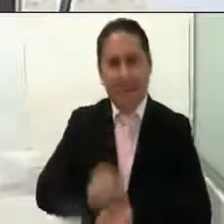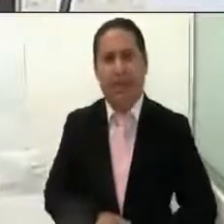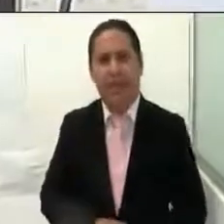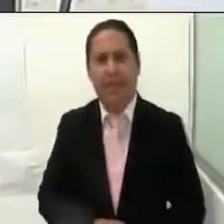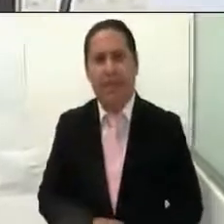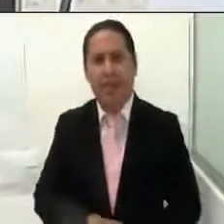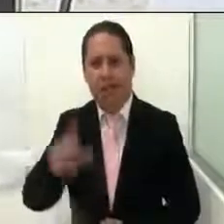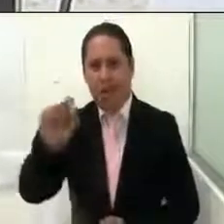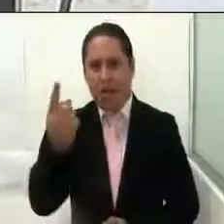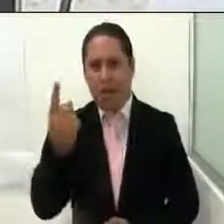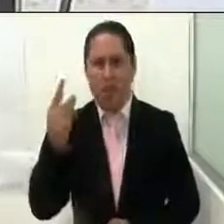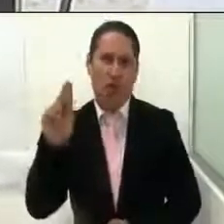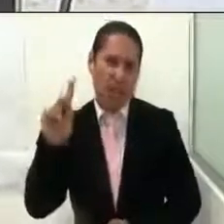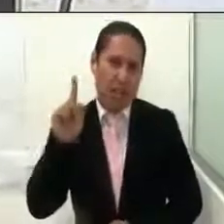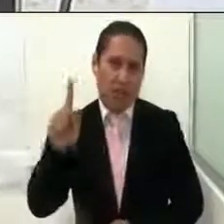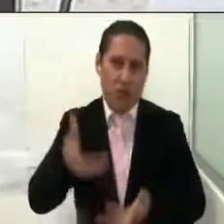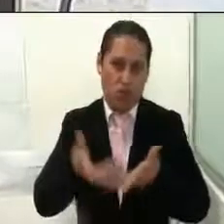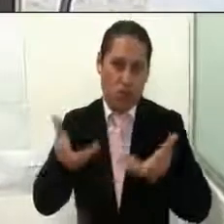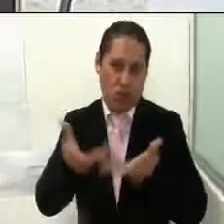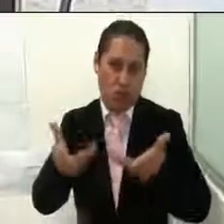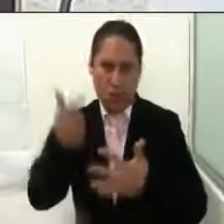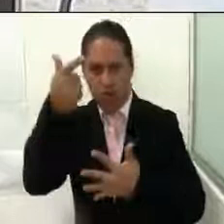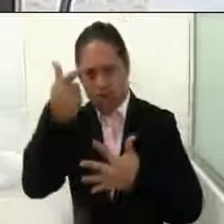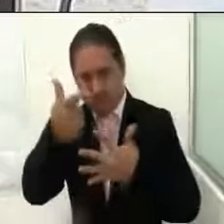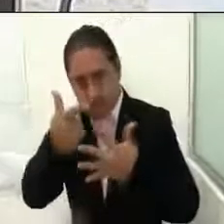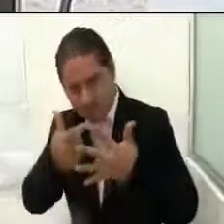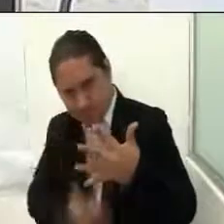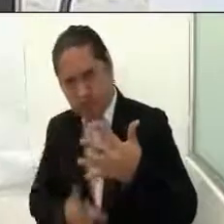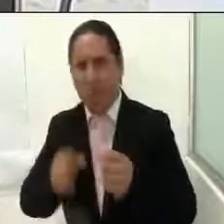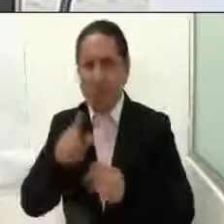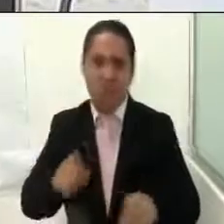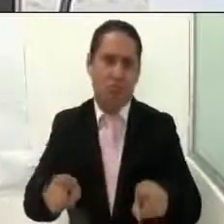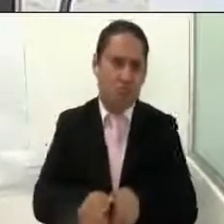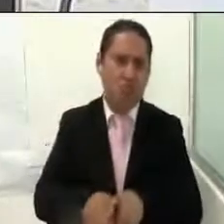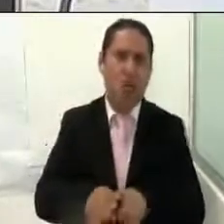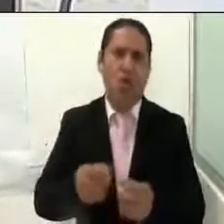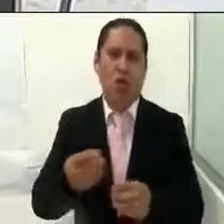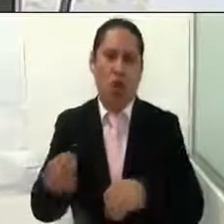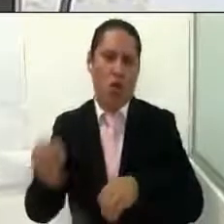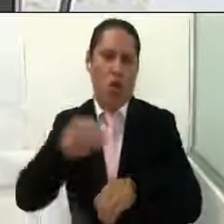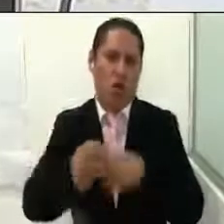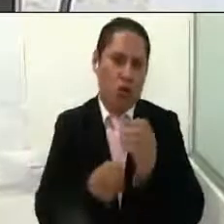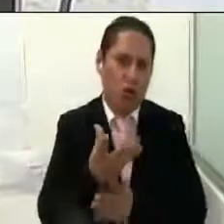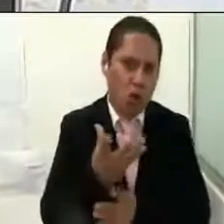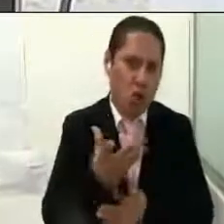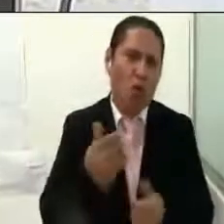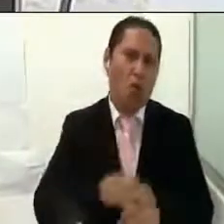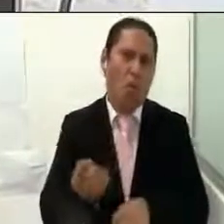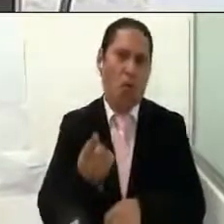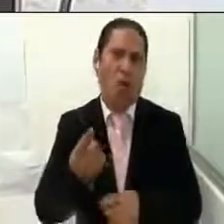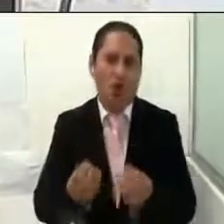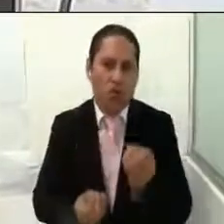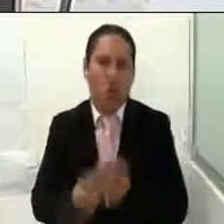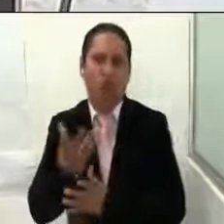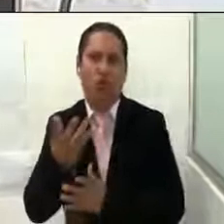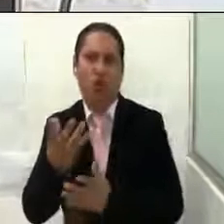21.081 predios al padrón catastral bajo los conceptos de altas por subdivisión nuevos levantamientos y